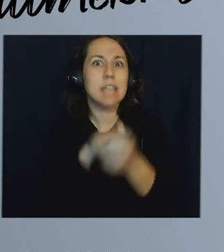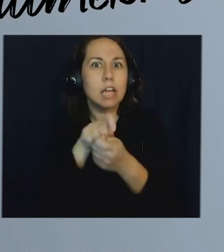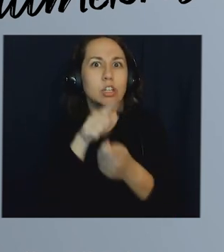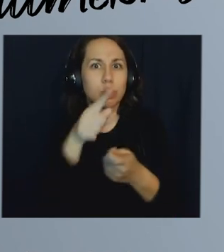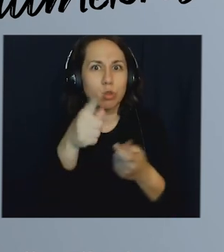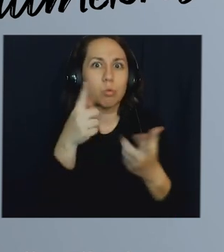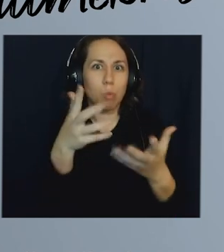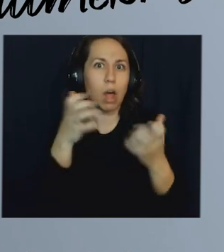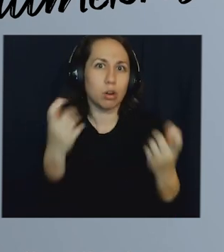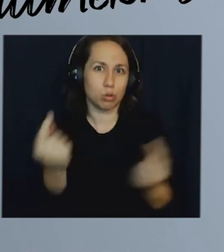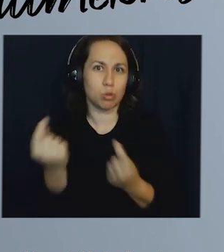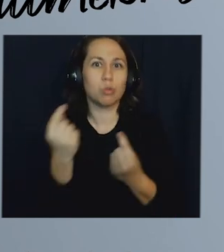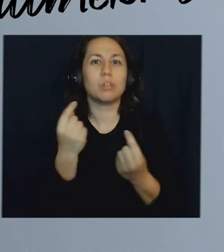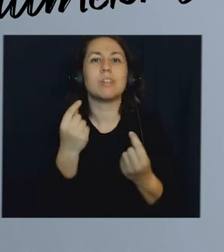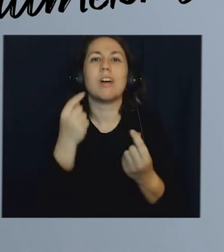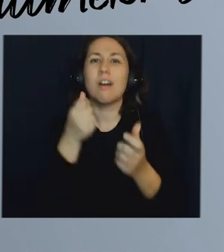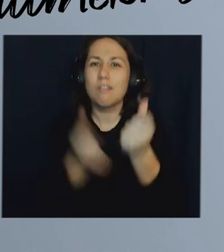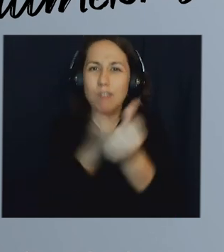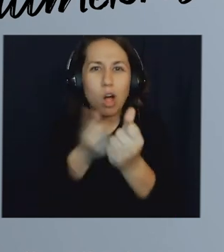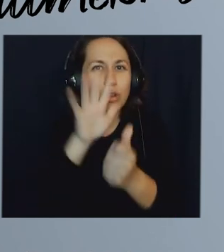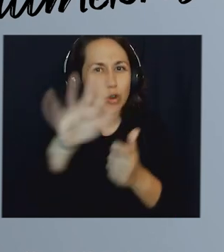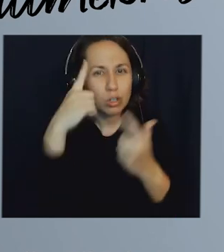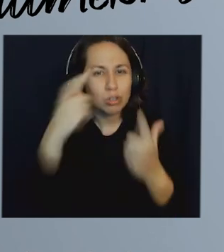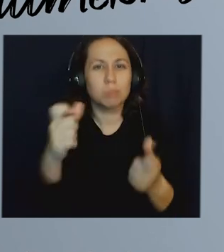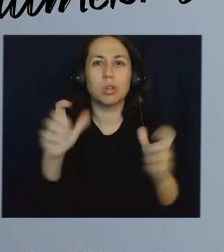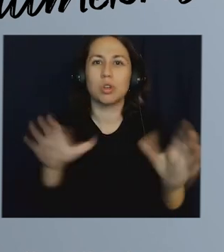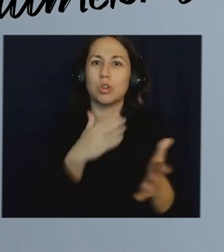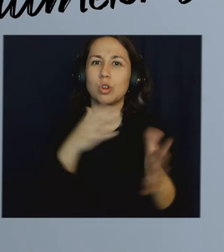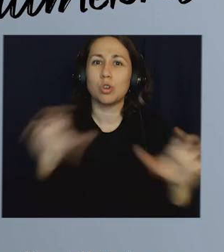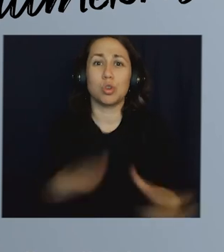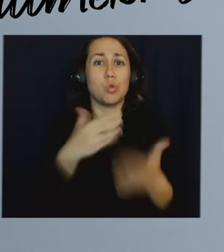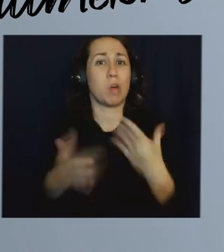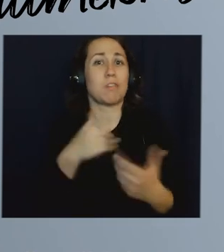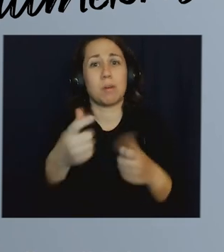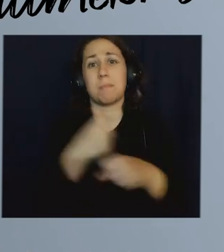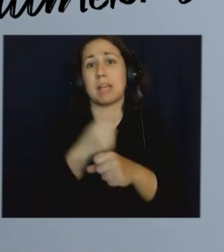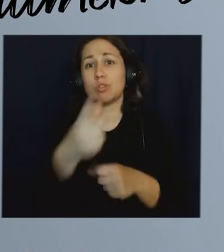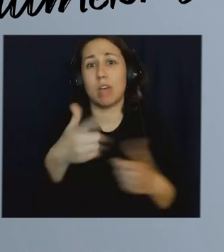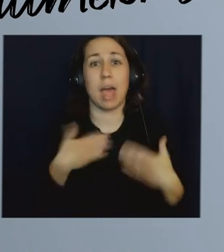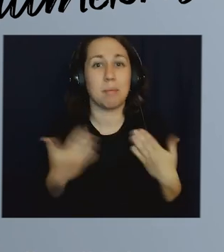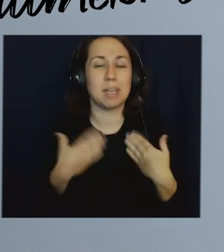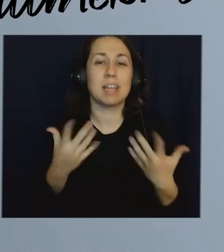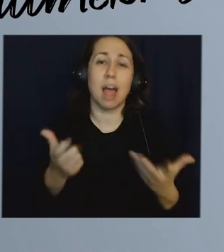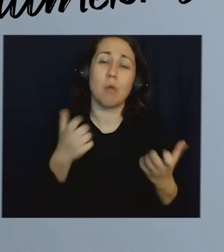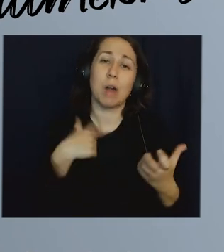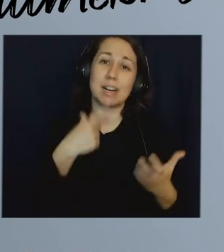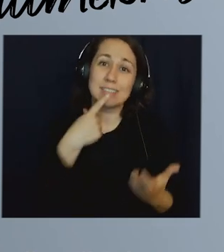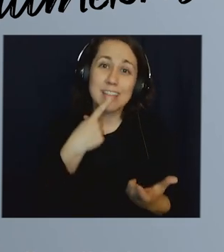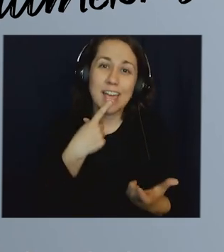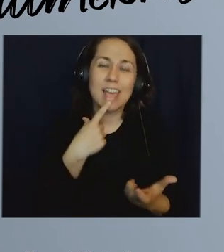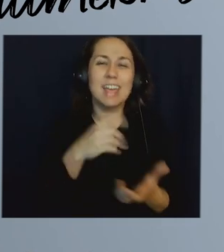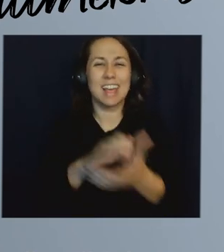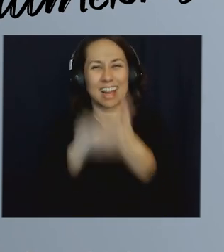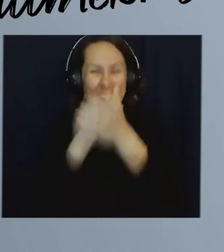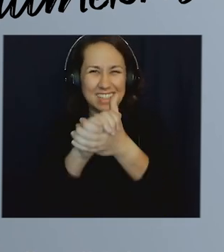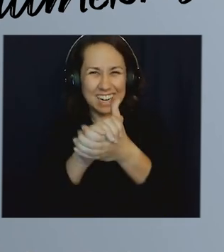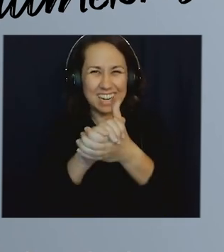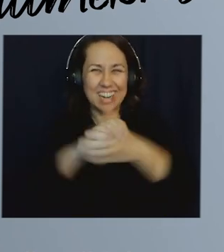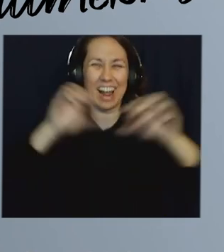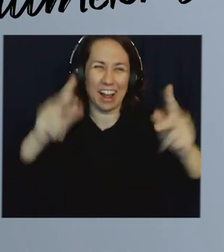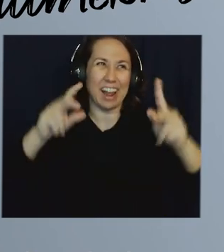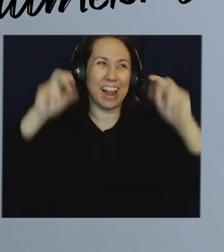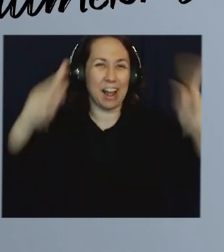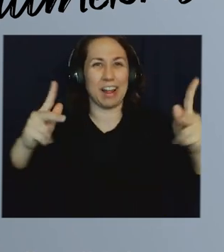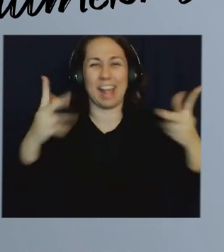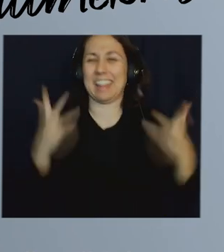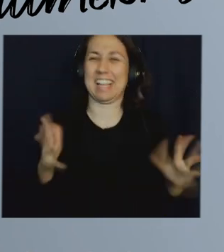sigan sus sueños, hagan lo que quieren hacer, lo que los hace felices y le quiero decir felicidades. ¿Ok? Ok, es todo. Ya,